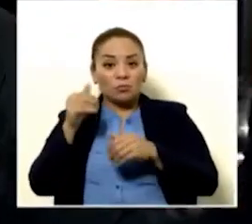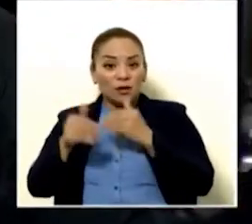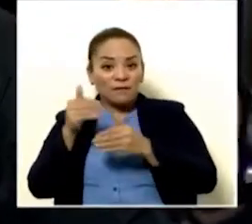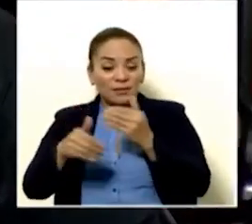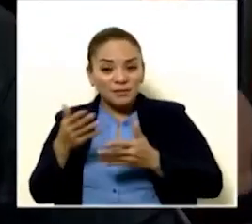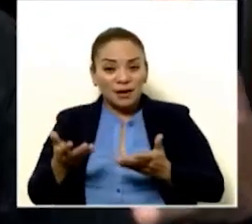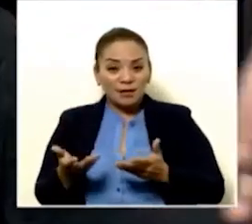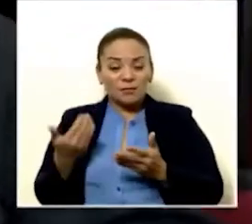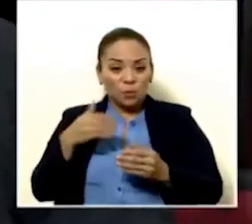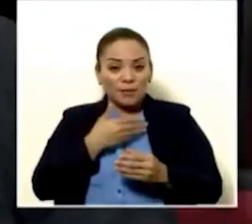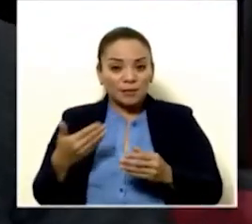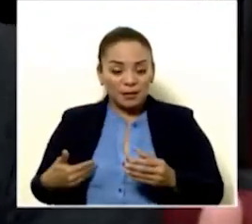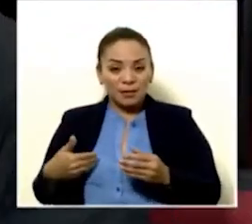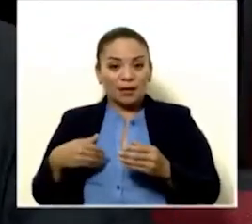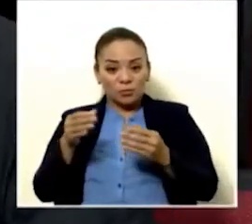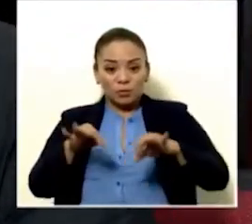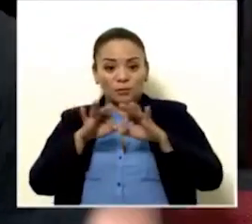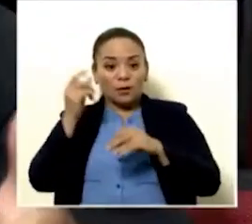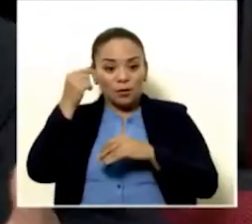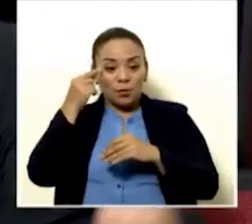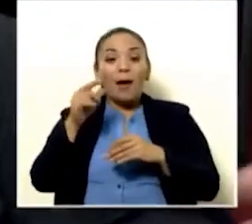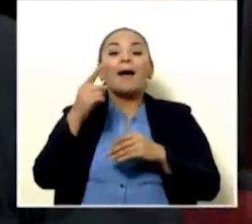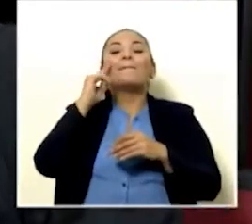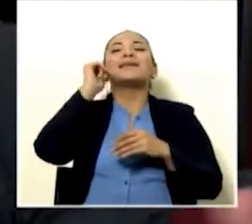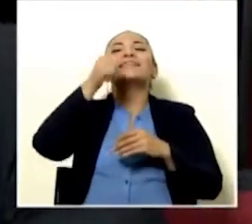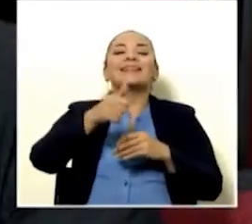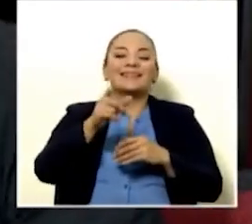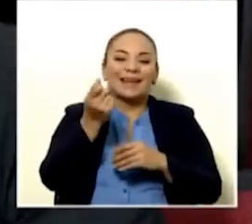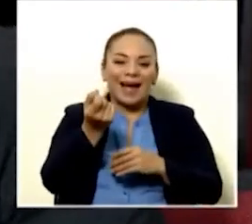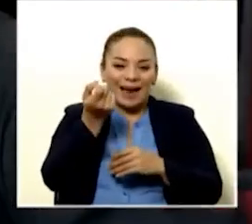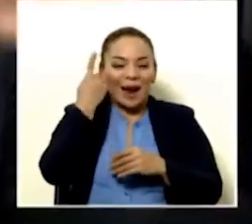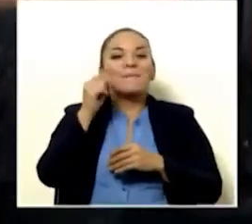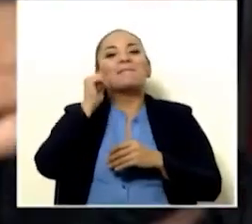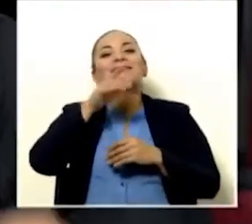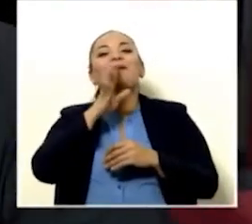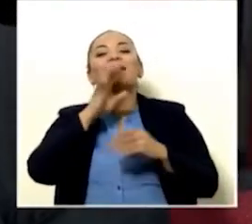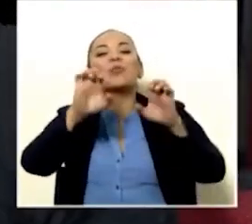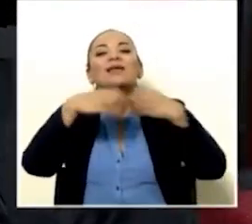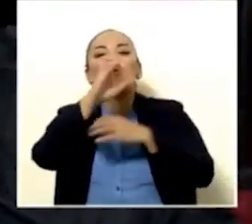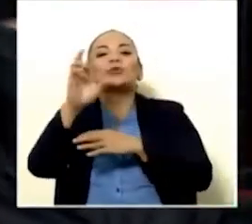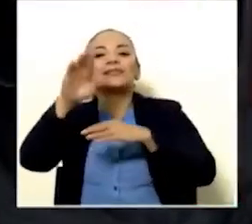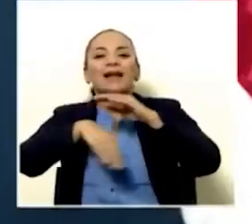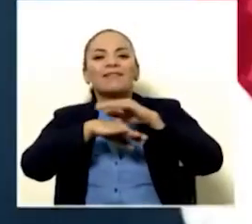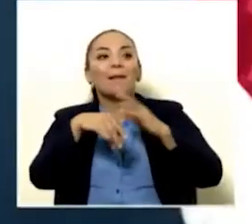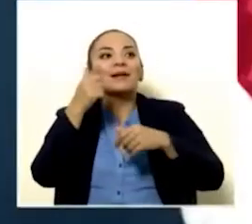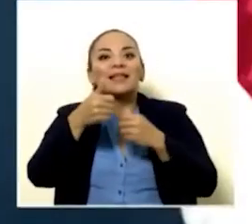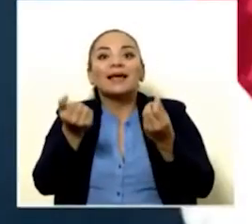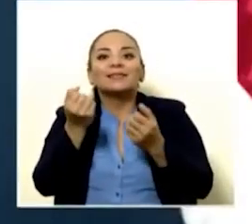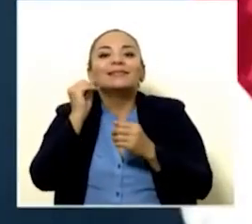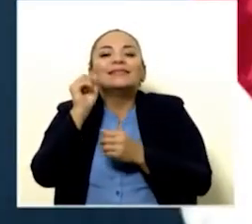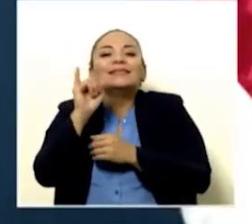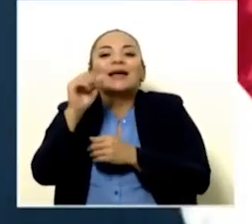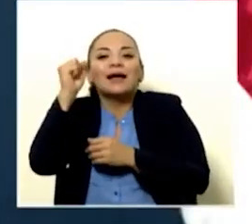bombazo también para el gobierno. Si un equipo clasifica, le va a ayudar mucho en popularidad. ¿Cuál es su visión, señor presidente? Ay, Dios